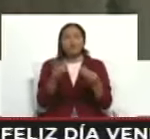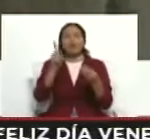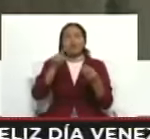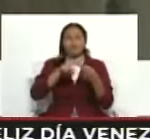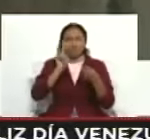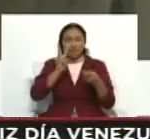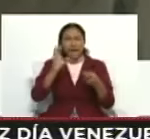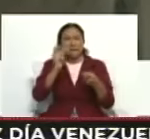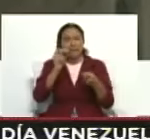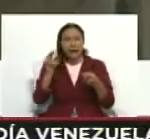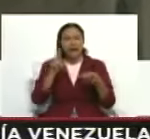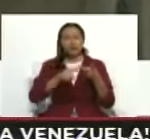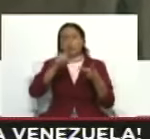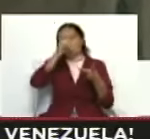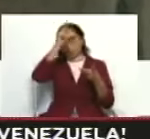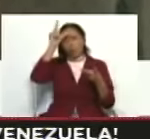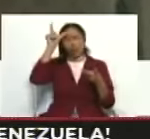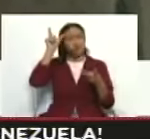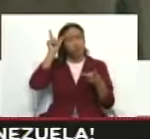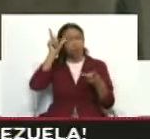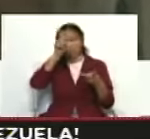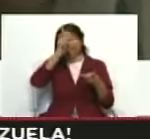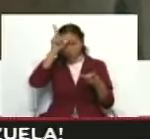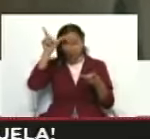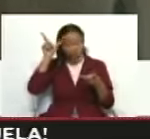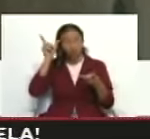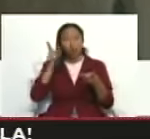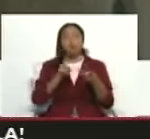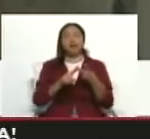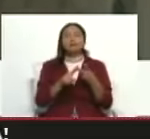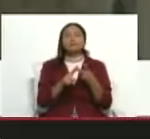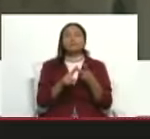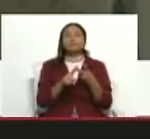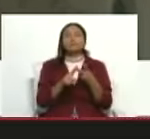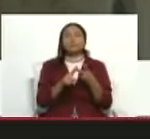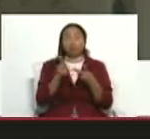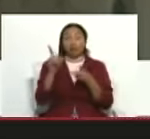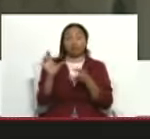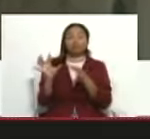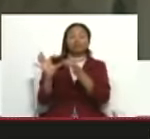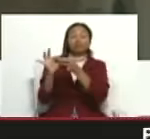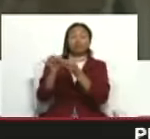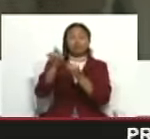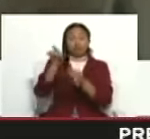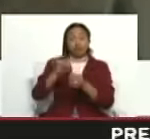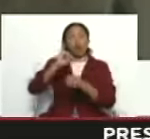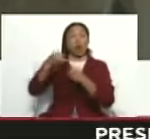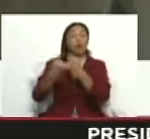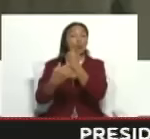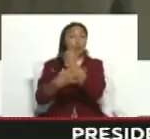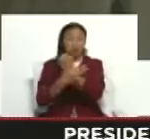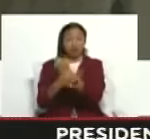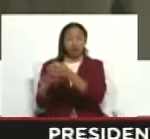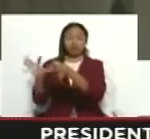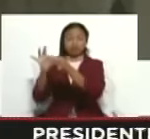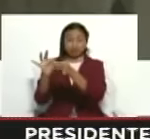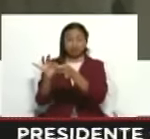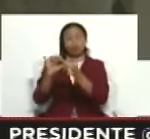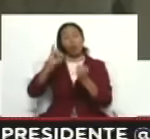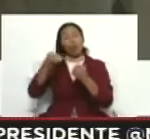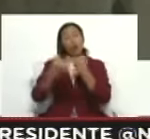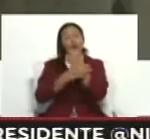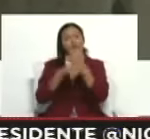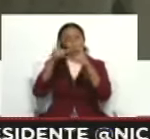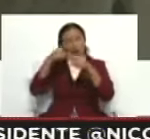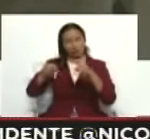López, y Leopoldo López a su vez es aliado de Guaidó, y Guaidó es aliado de otros componentes de